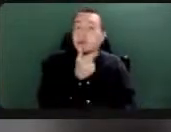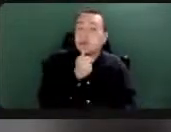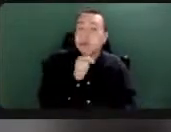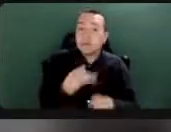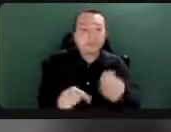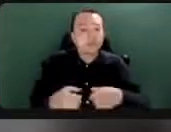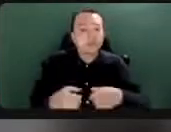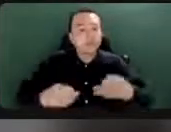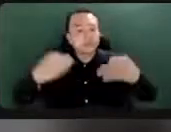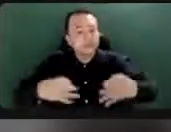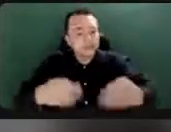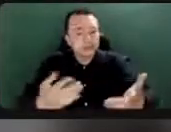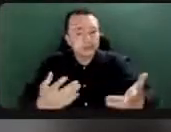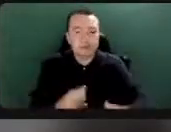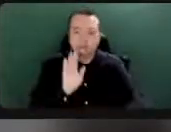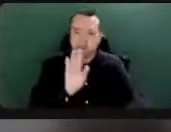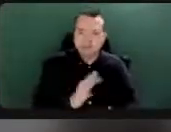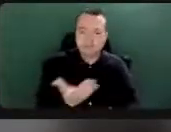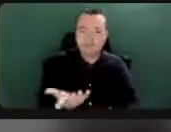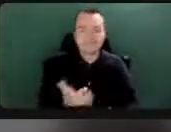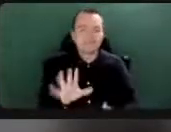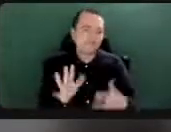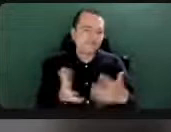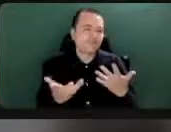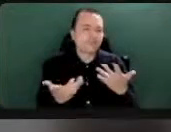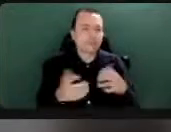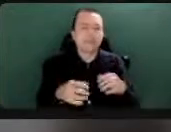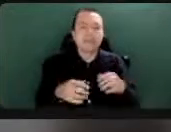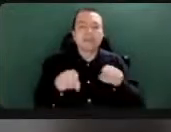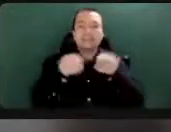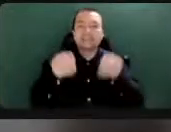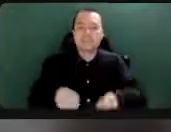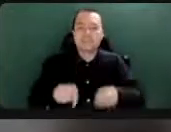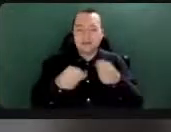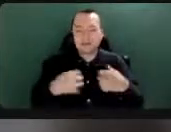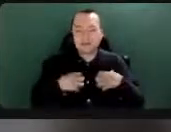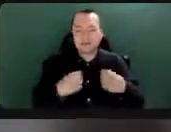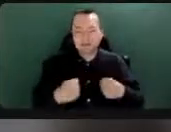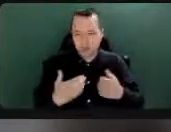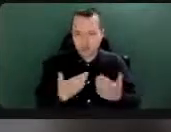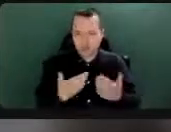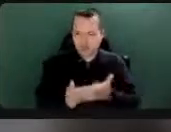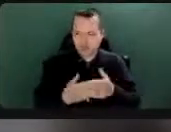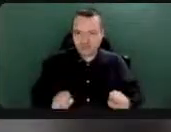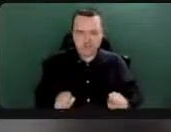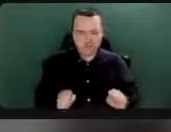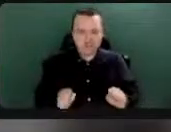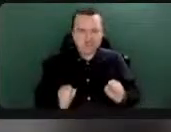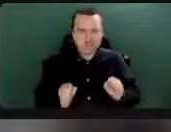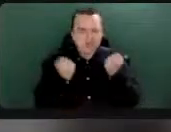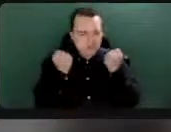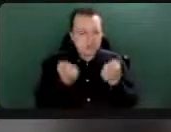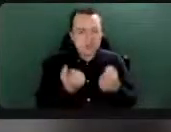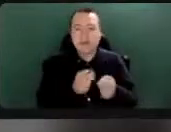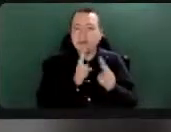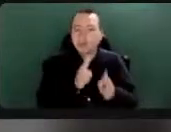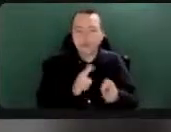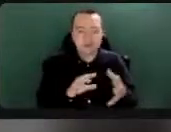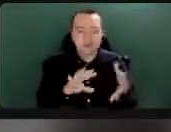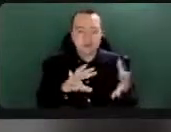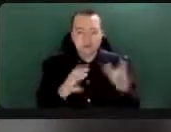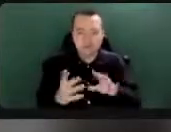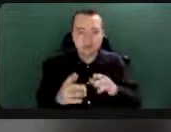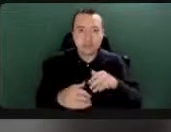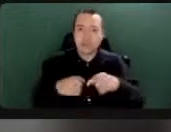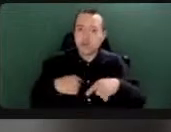en temas de sistemas de salud resilientes, en temas de respuesta a la emergencia, de la continuidad de los servicios, de